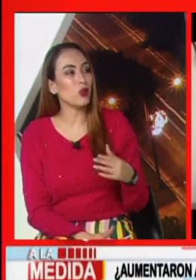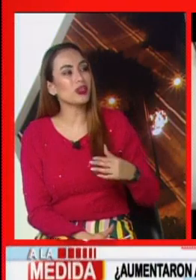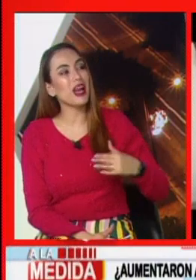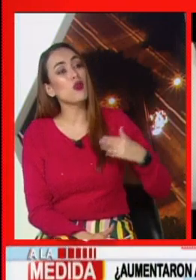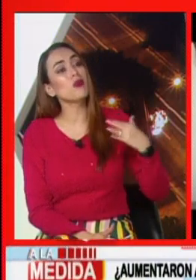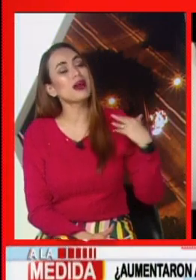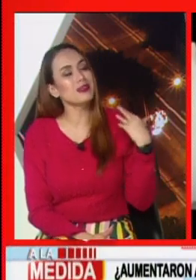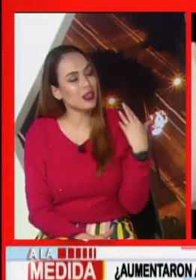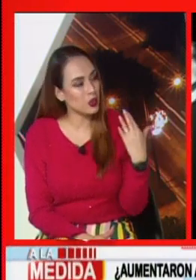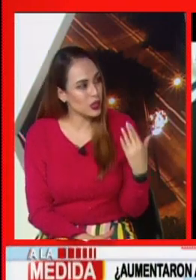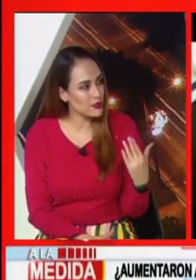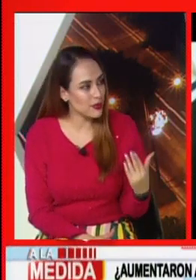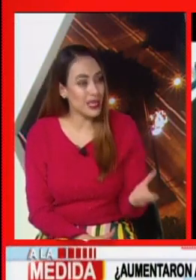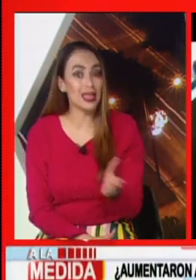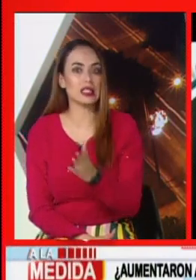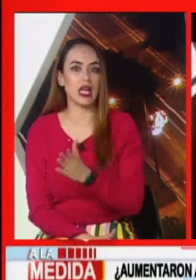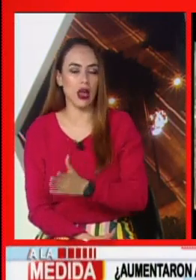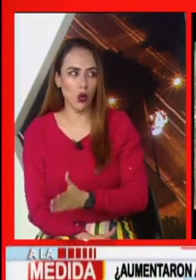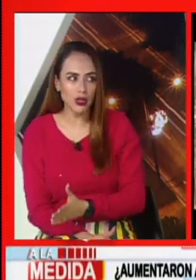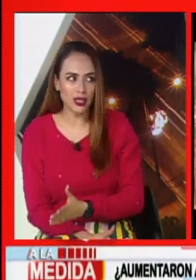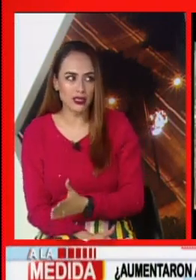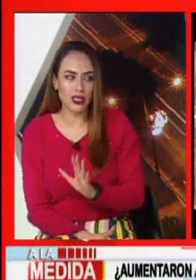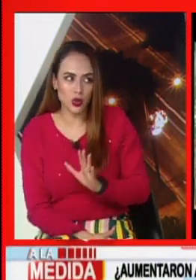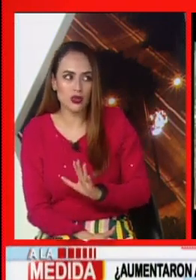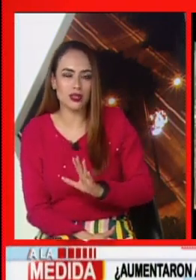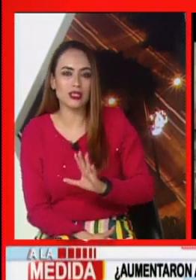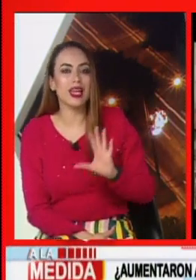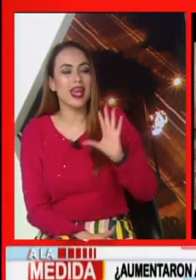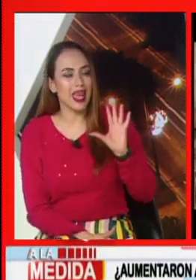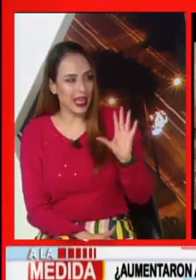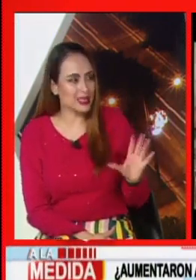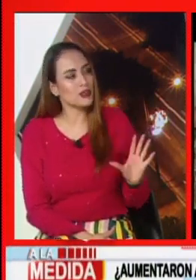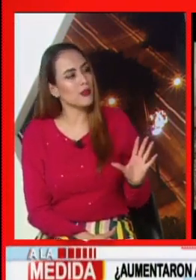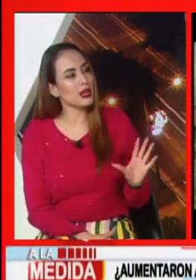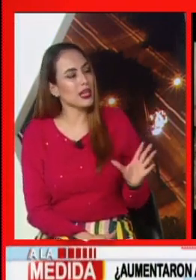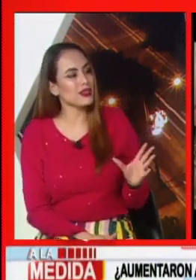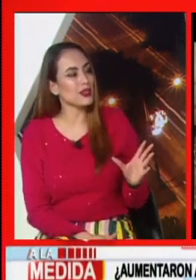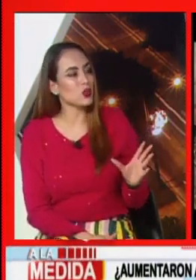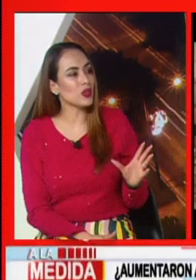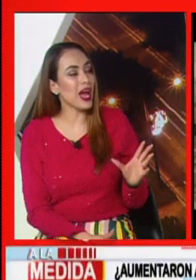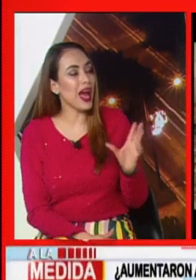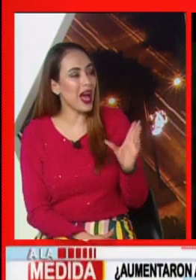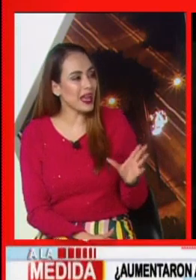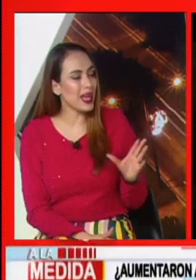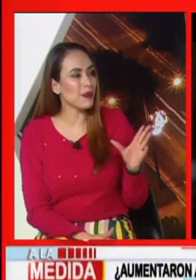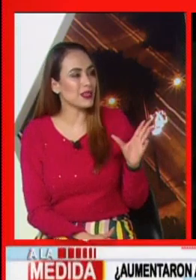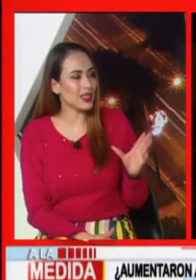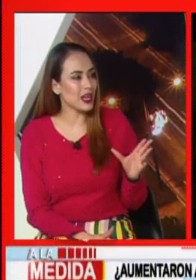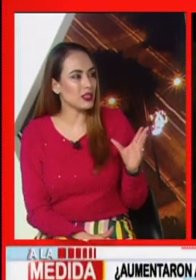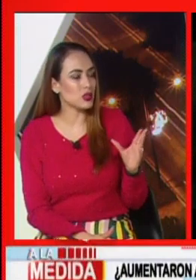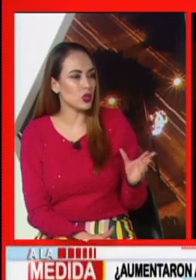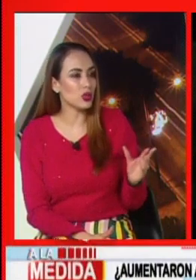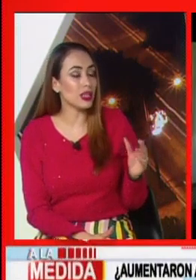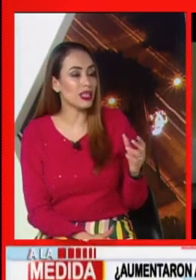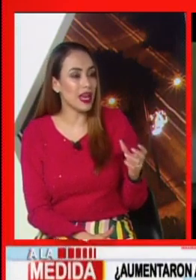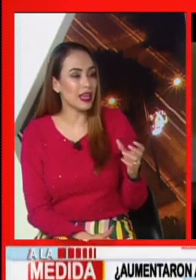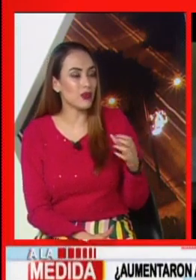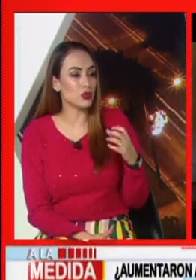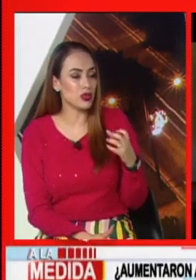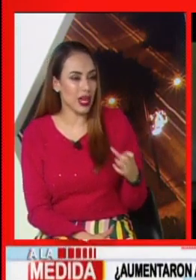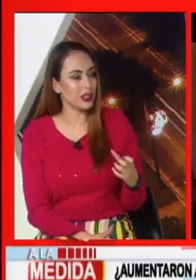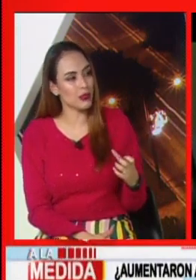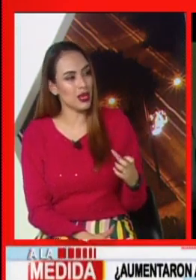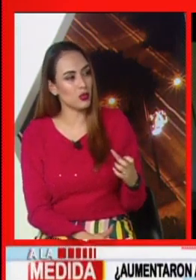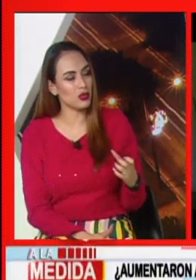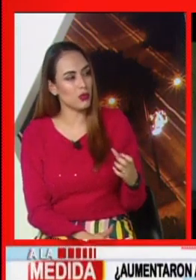repercute aún más en algunas familias que en otras entonces en estas familias sin duda hay que prestar atención y hay